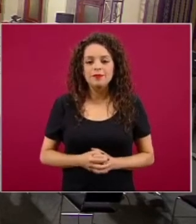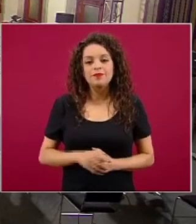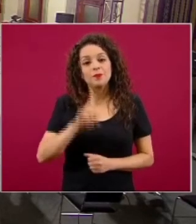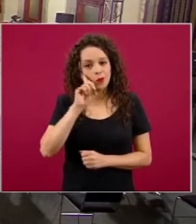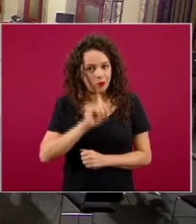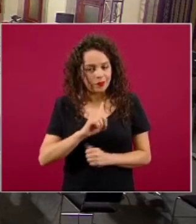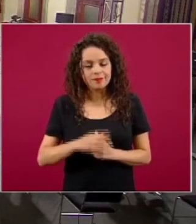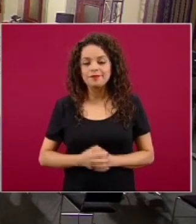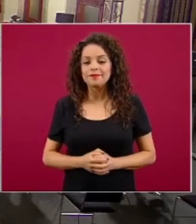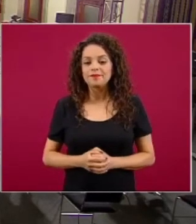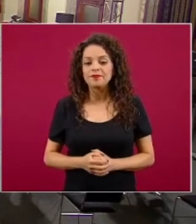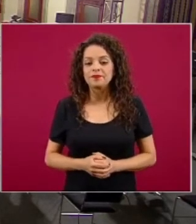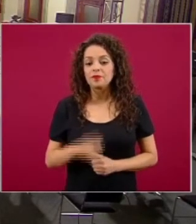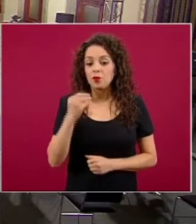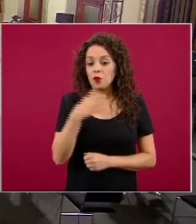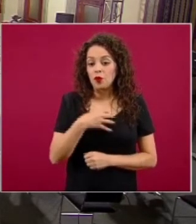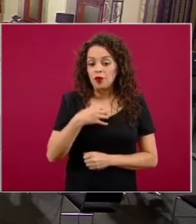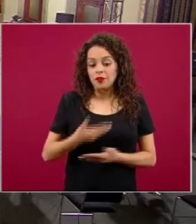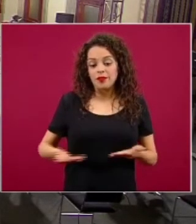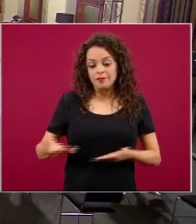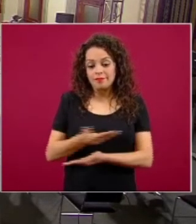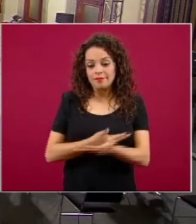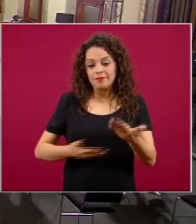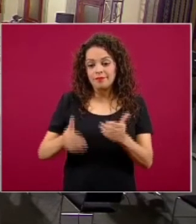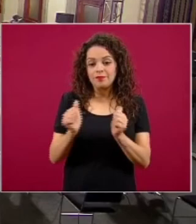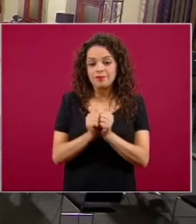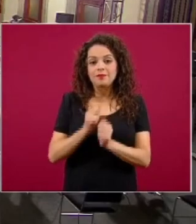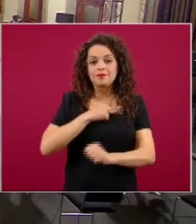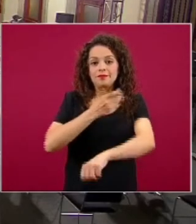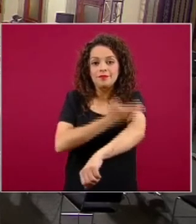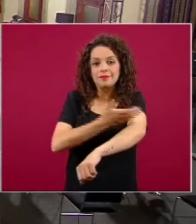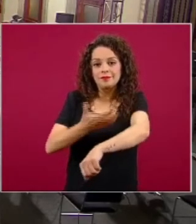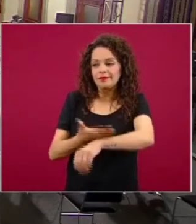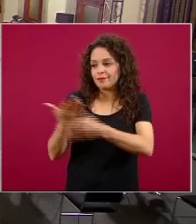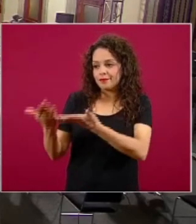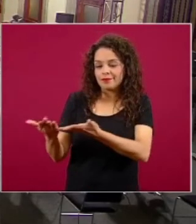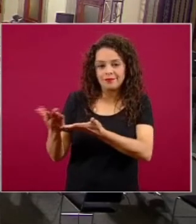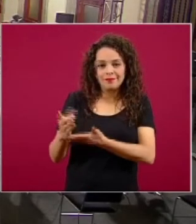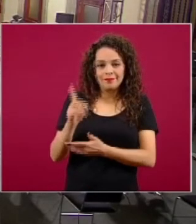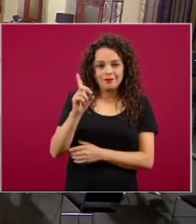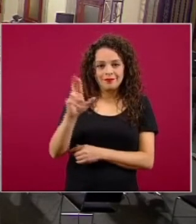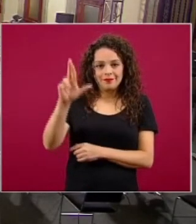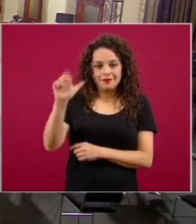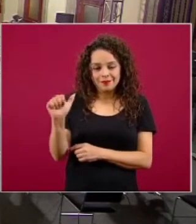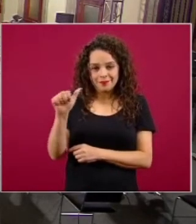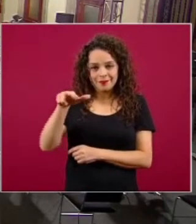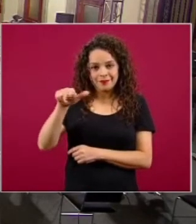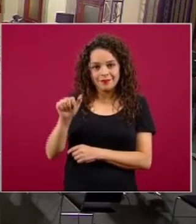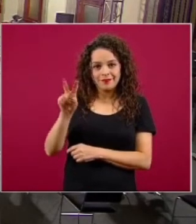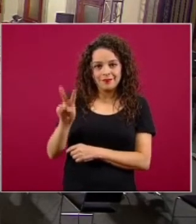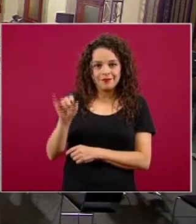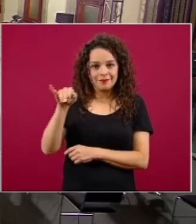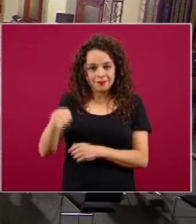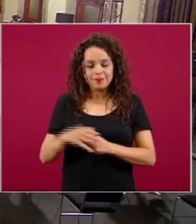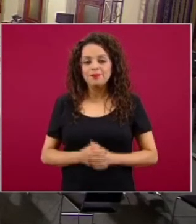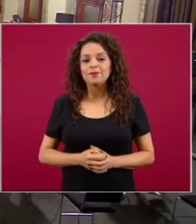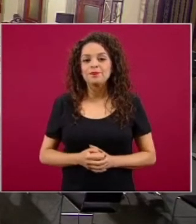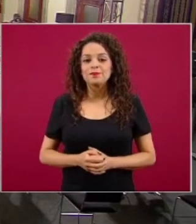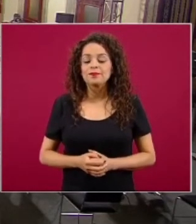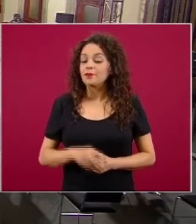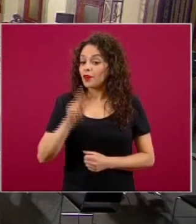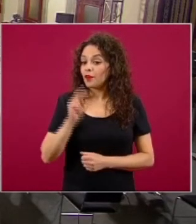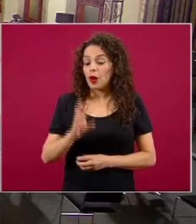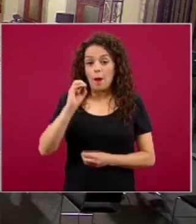de compartir espacio aquí con mi querida doctora Nadine Gassman y con Carla. Pues agradecida, decía, por